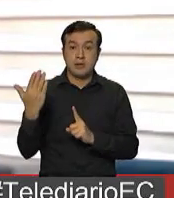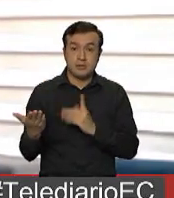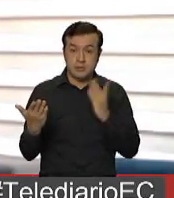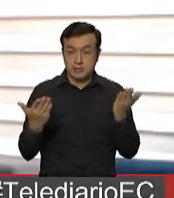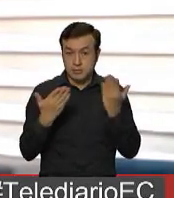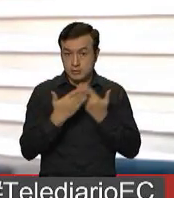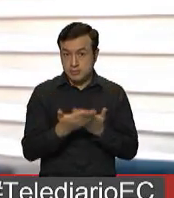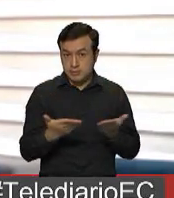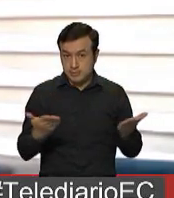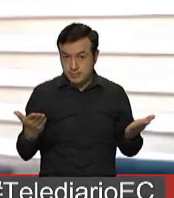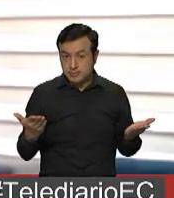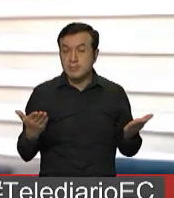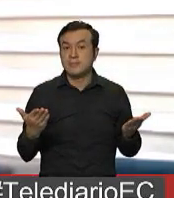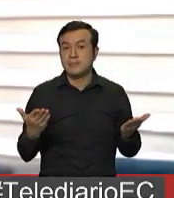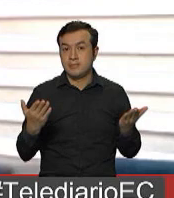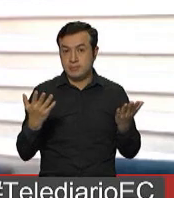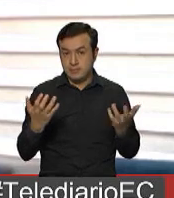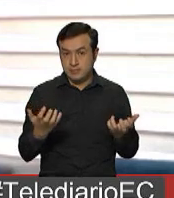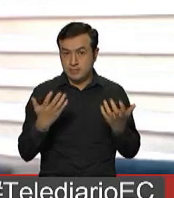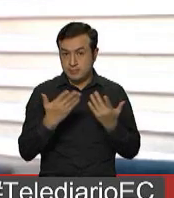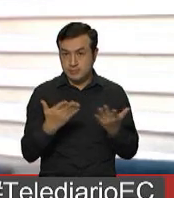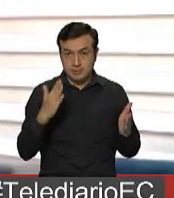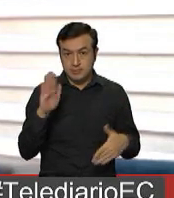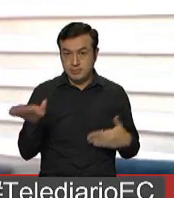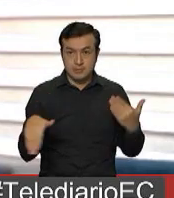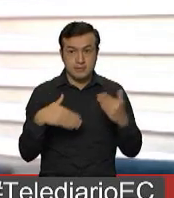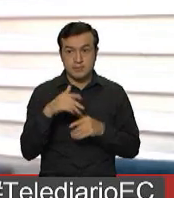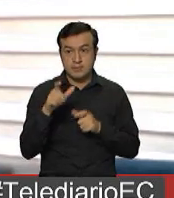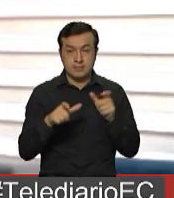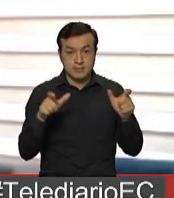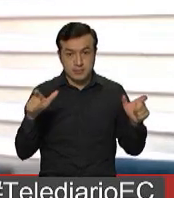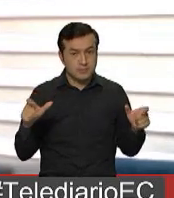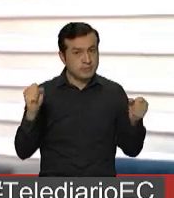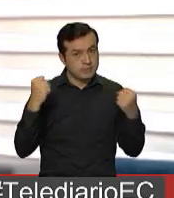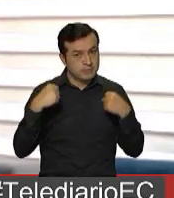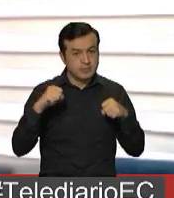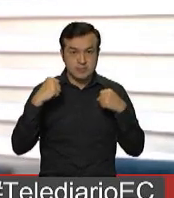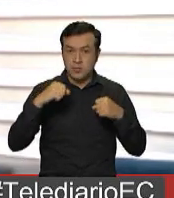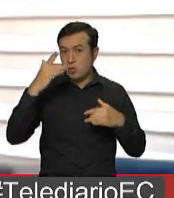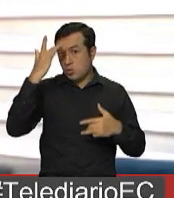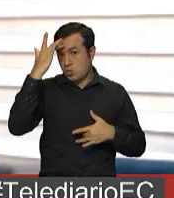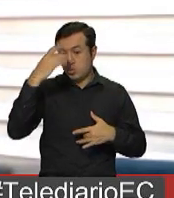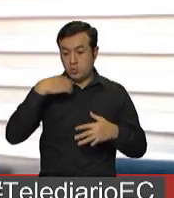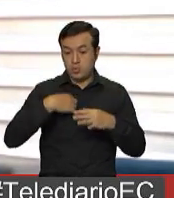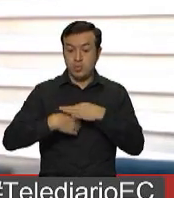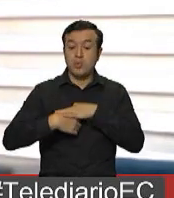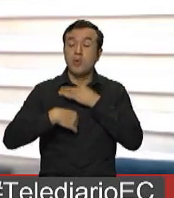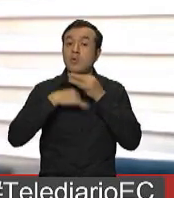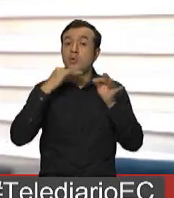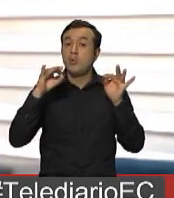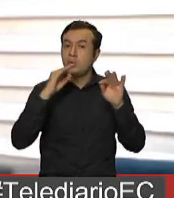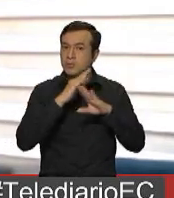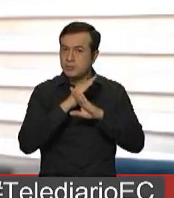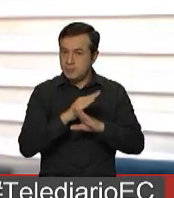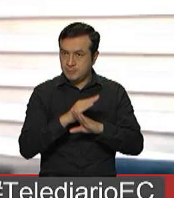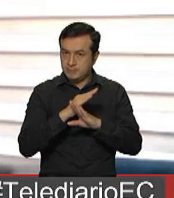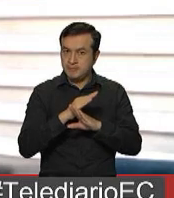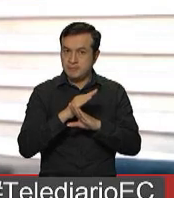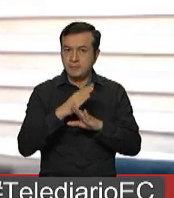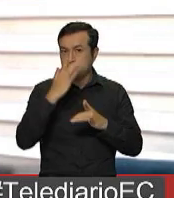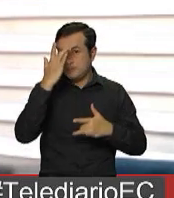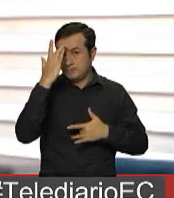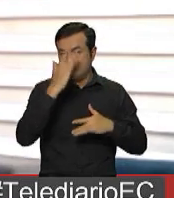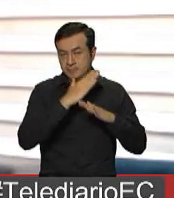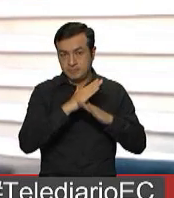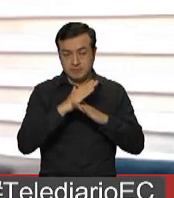la ciudadanía, para entre todos poder ganarle la batalla al COVID-19 y evitar justamente la propagación del virus.